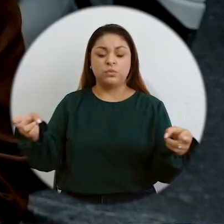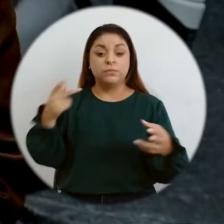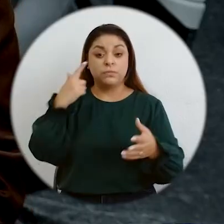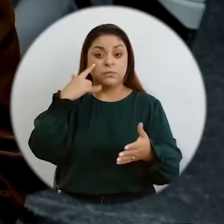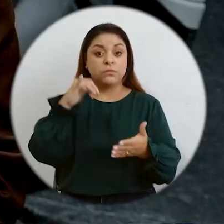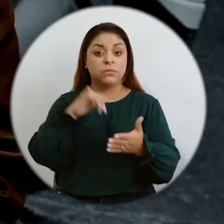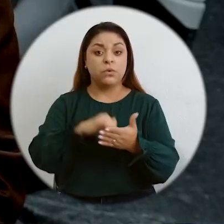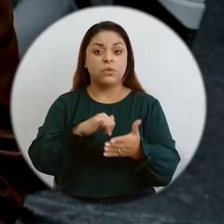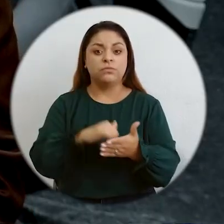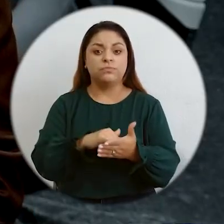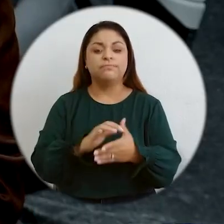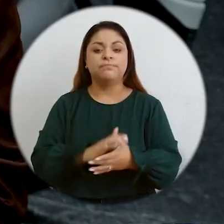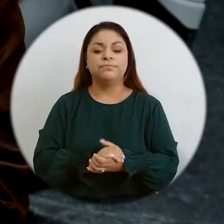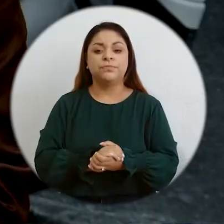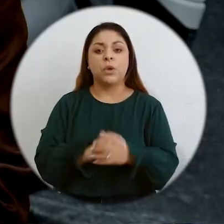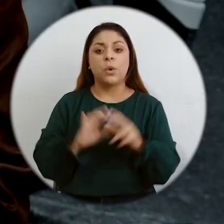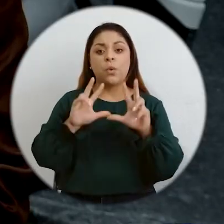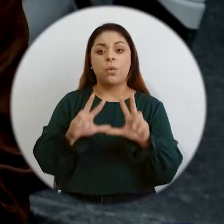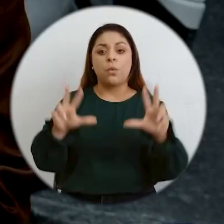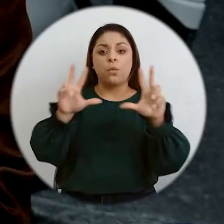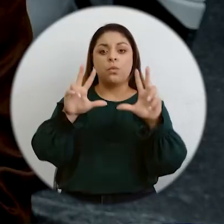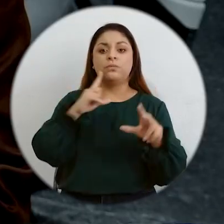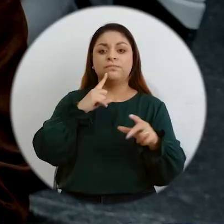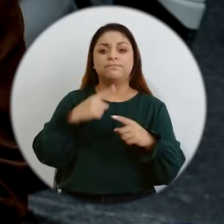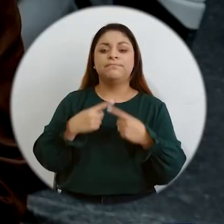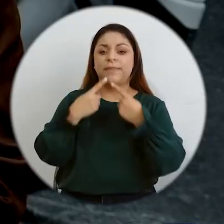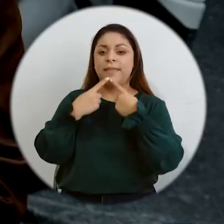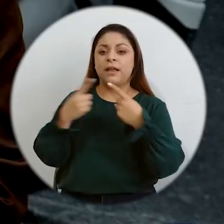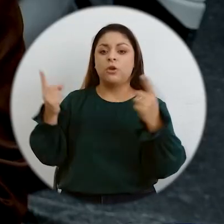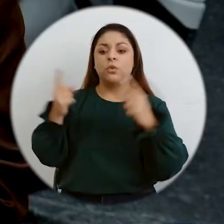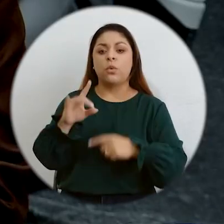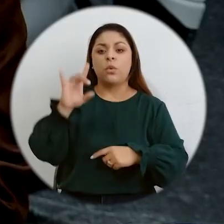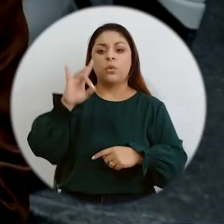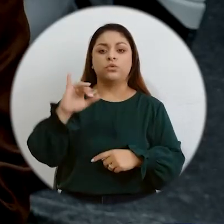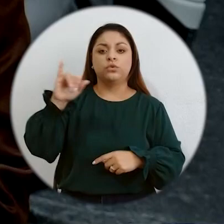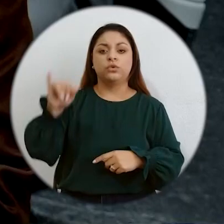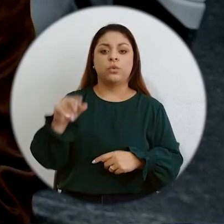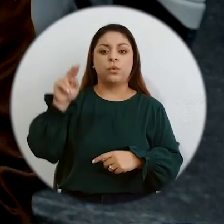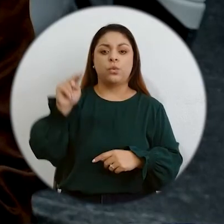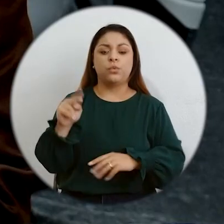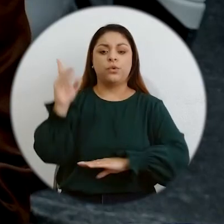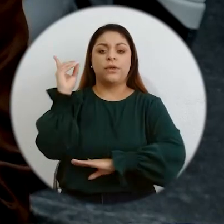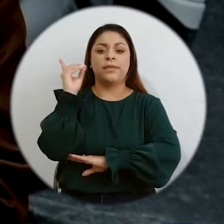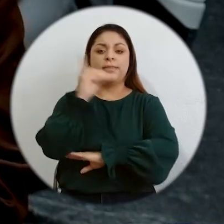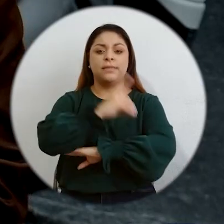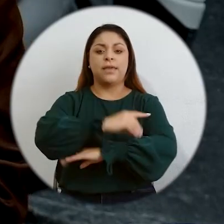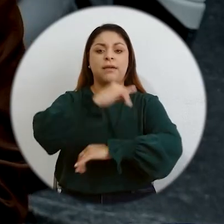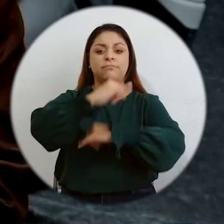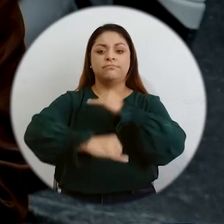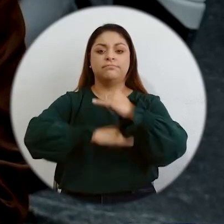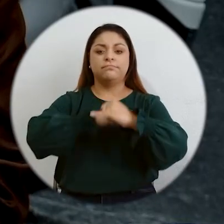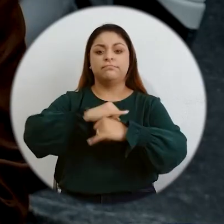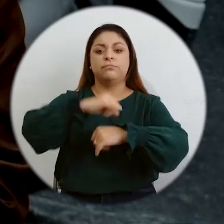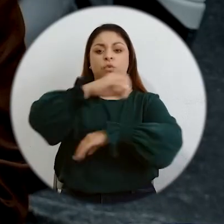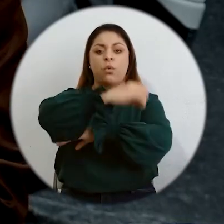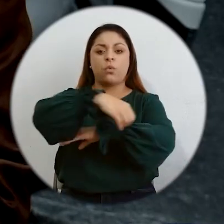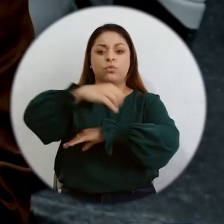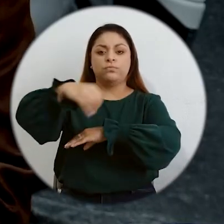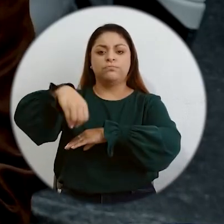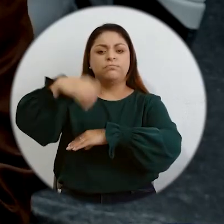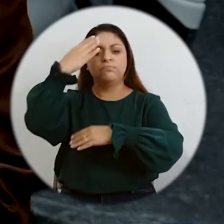Por eso la misma ONU declaró el 8 de junio Día Internacional de los Océanos.